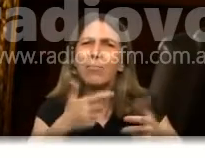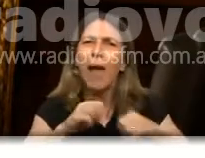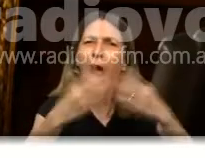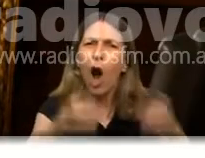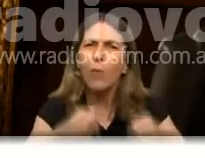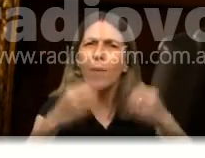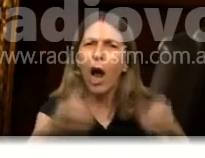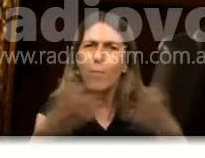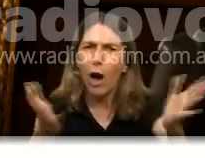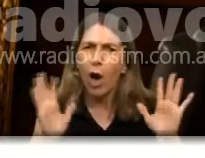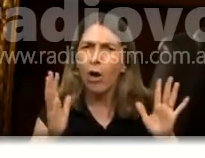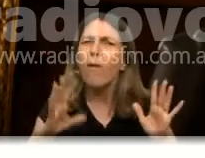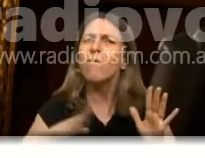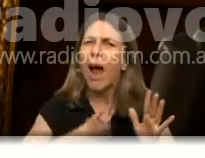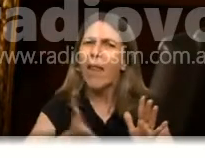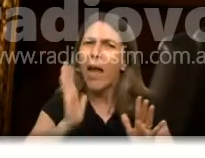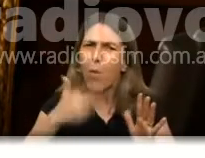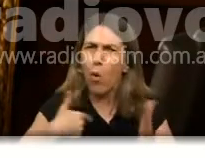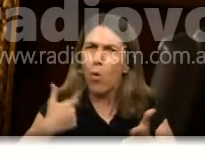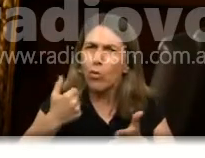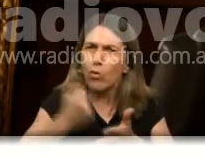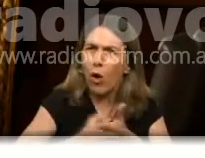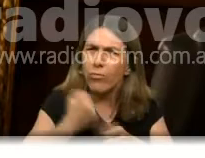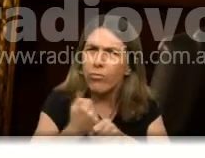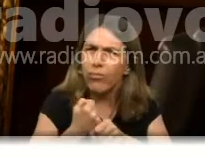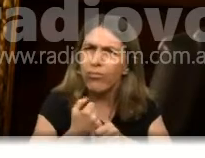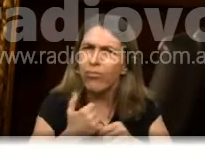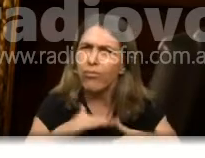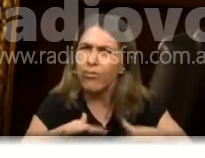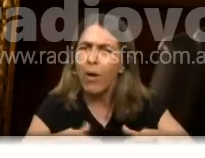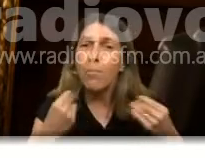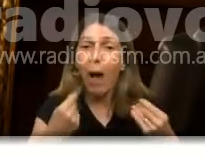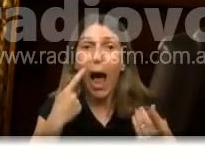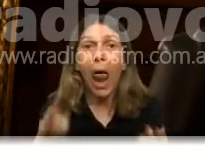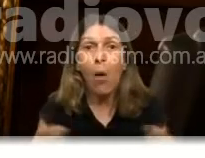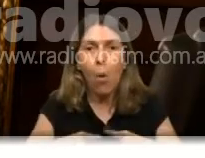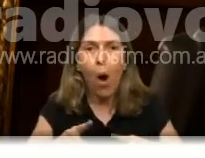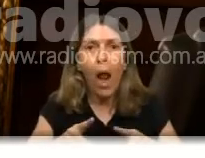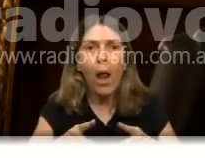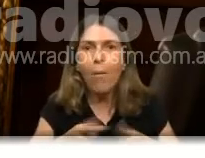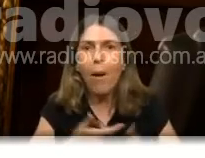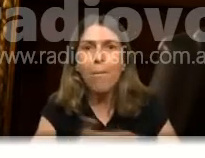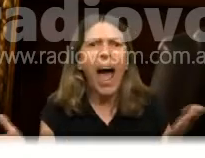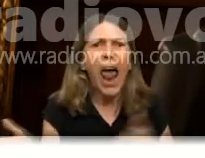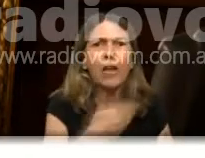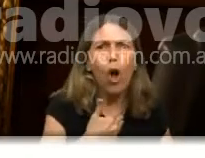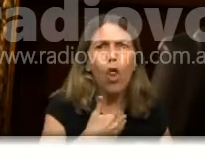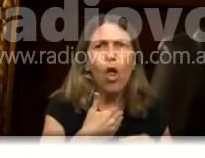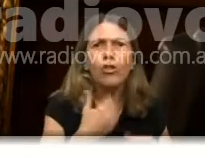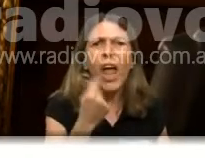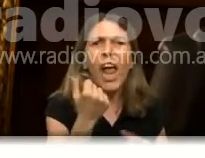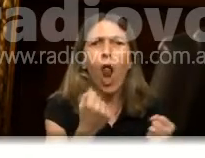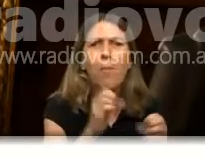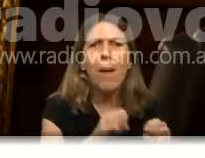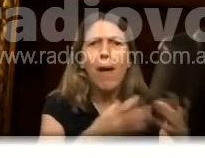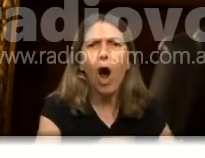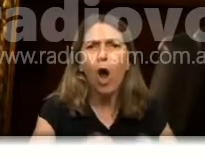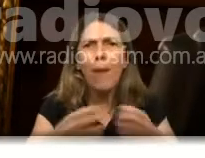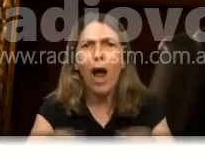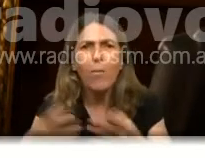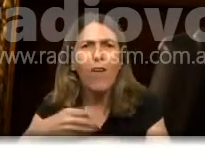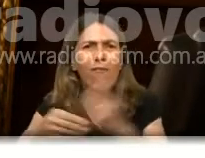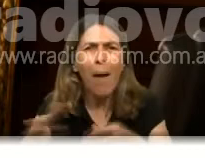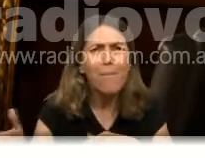todavía queda mucho camino por recorrer para que esta recuperación llegue a cada familia de la argentina